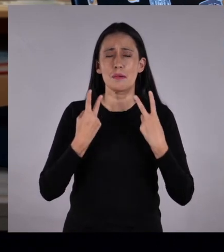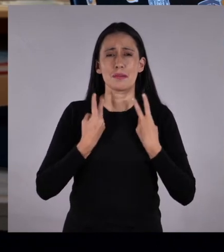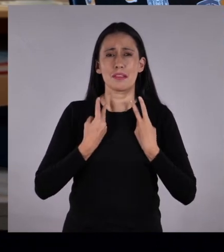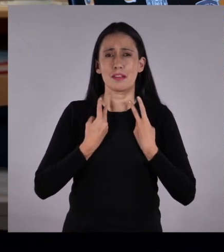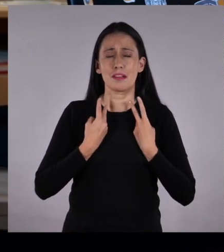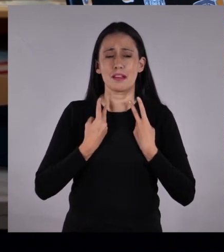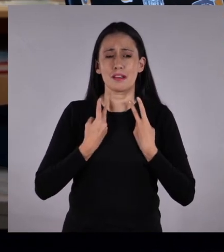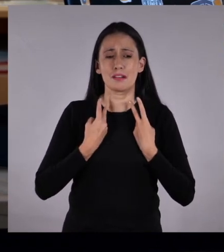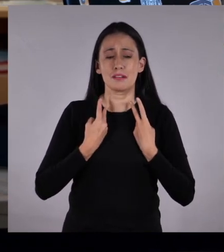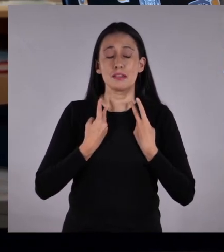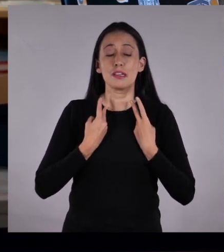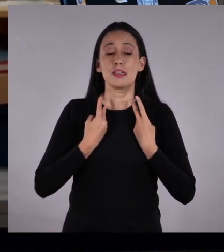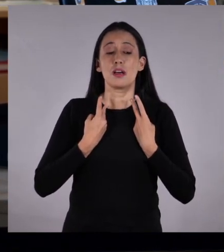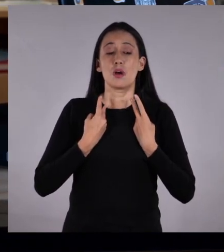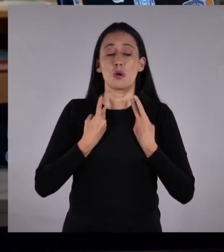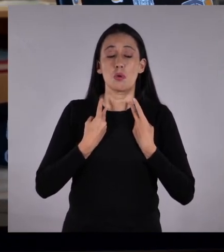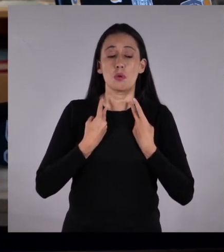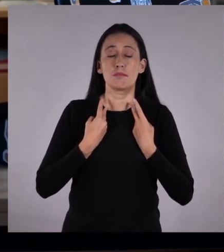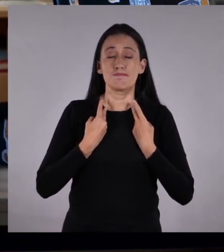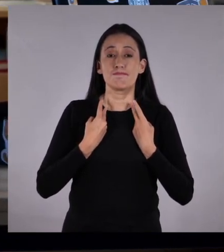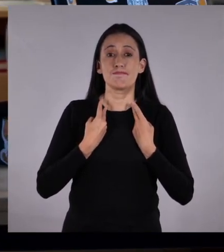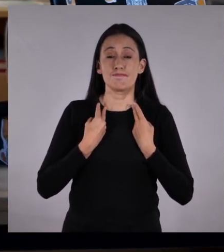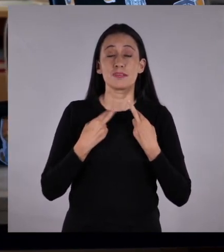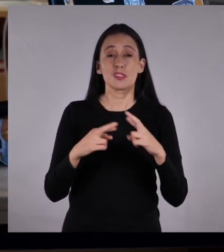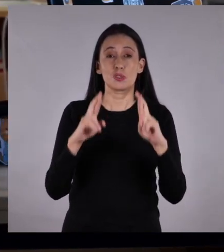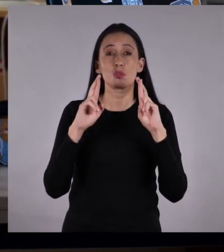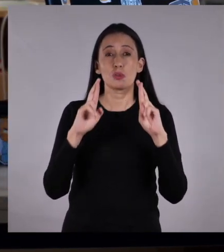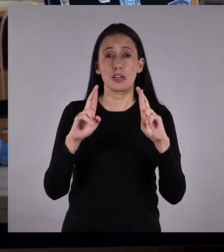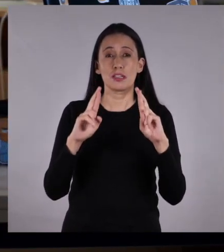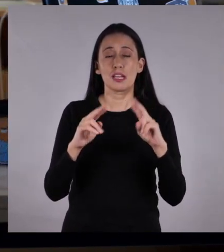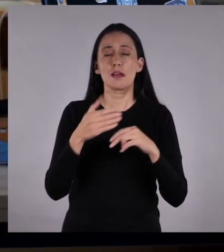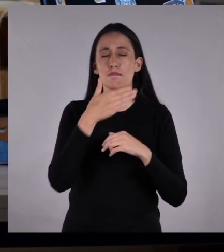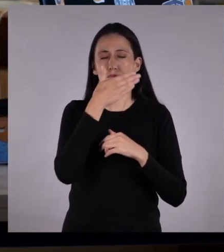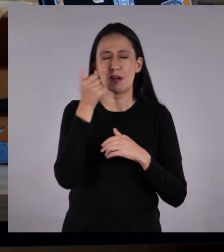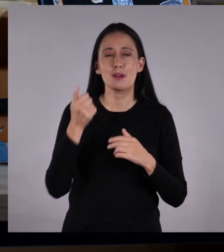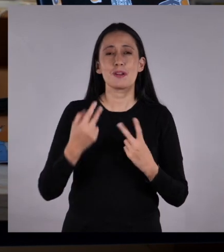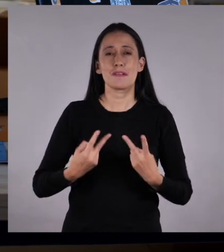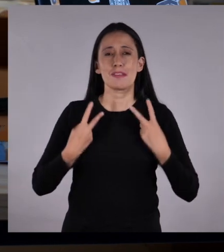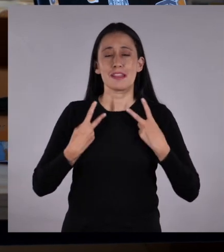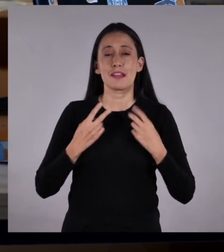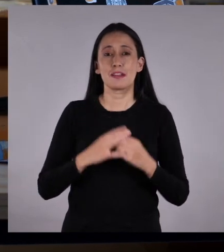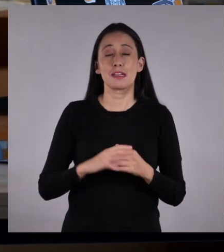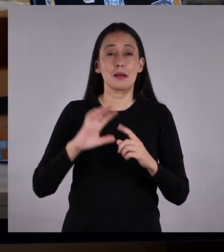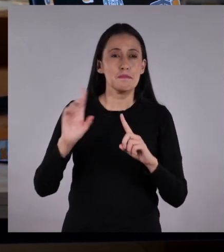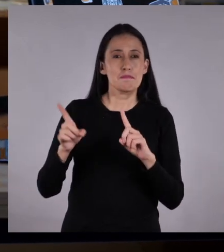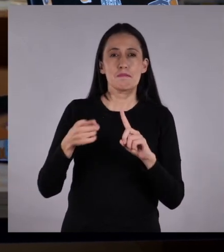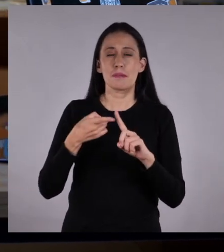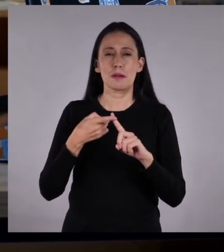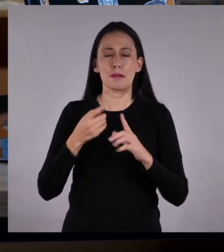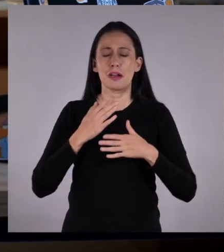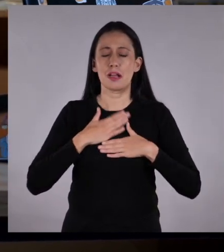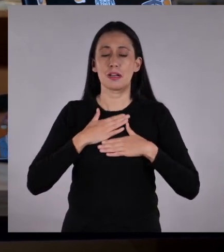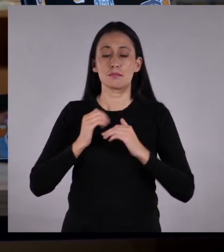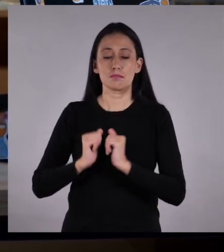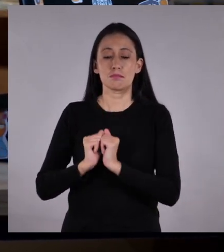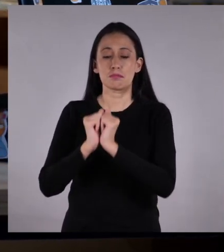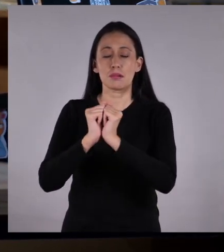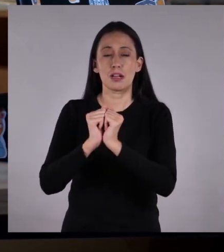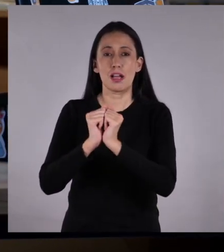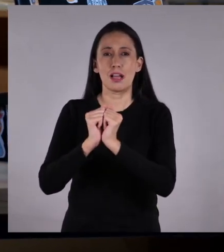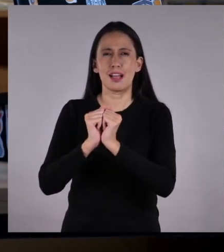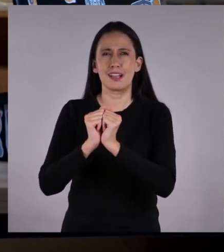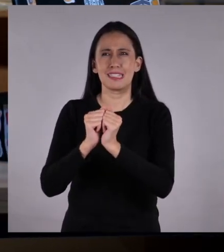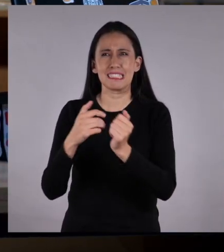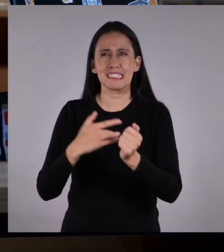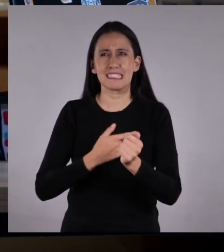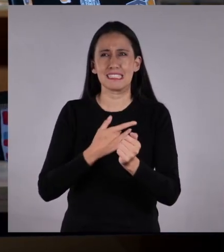suerte. Esa fue la primera vez que un ser cercano a mí fallecía. Y a